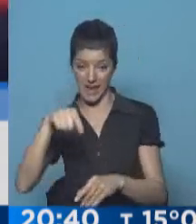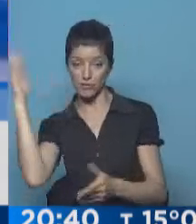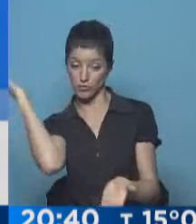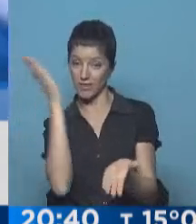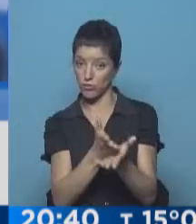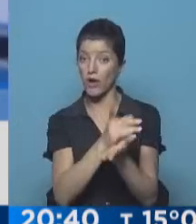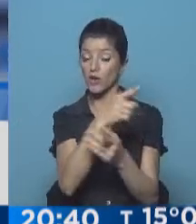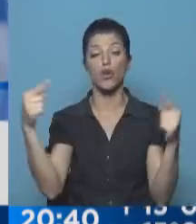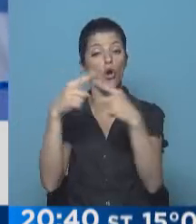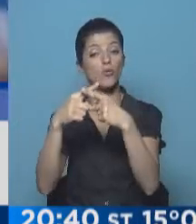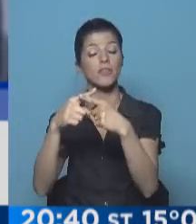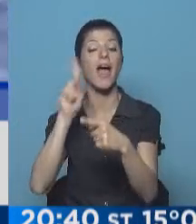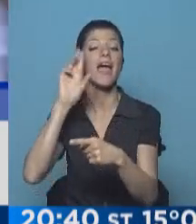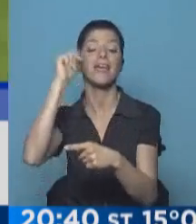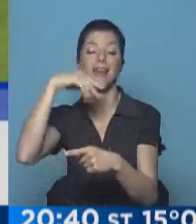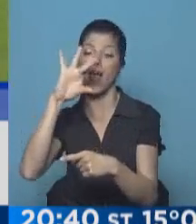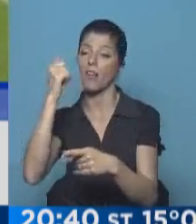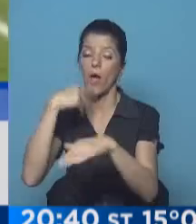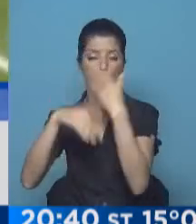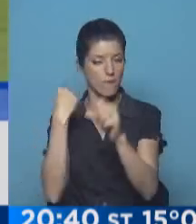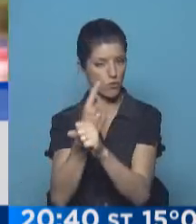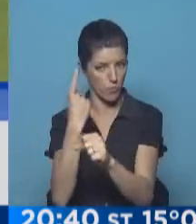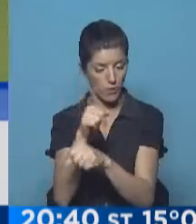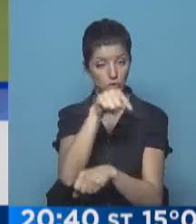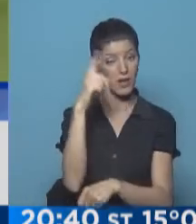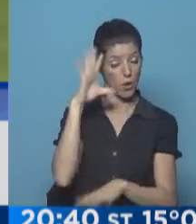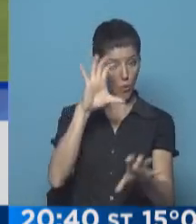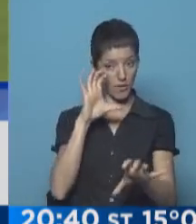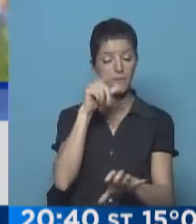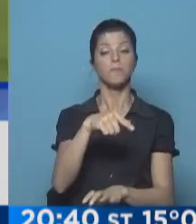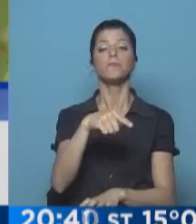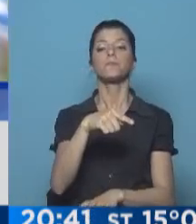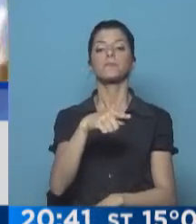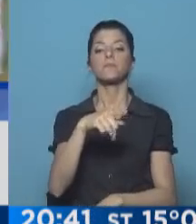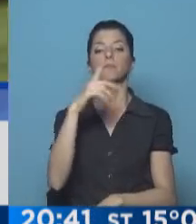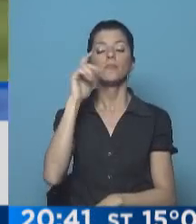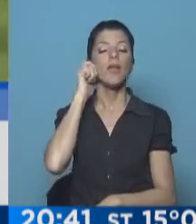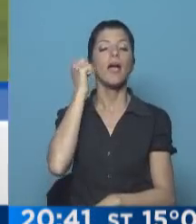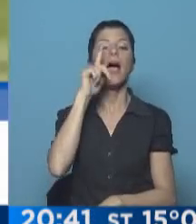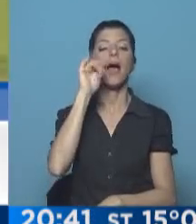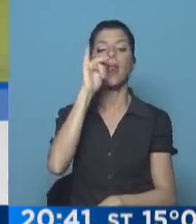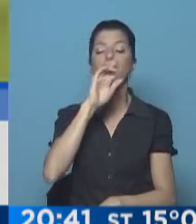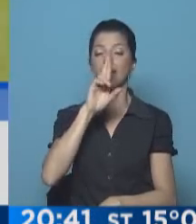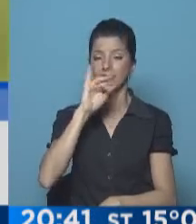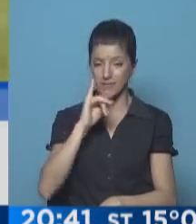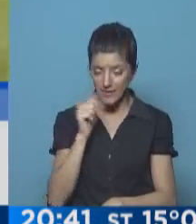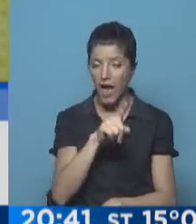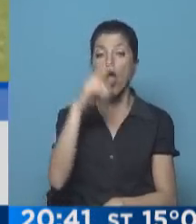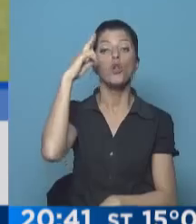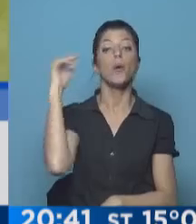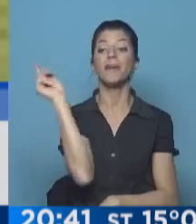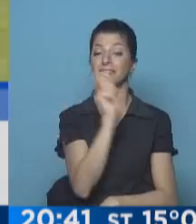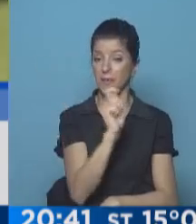Irlanda recordemos que el segundo línea de Los Pumas Mariano galarza fue suspendido con 9 semanas por el lado de